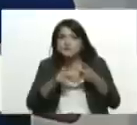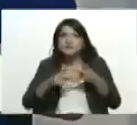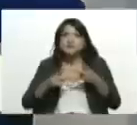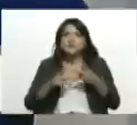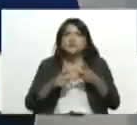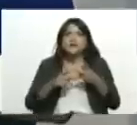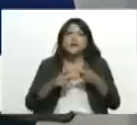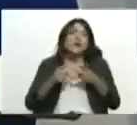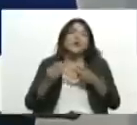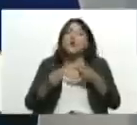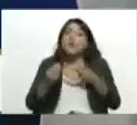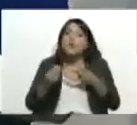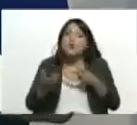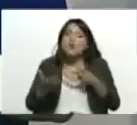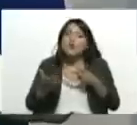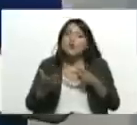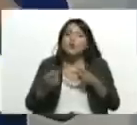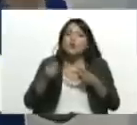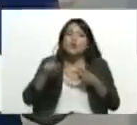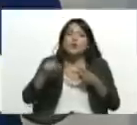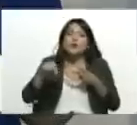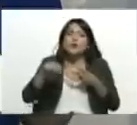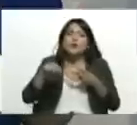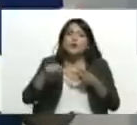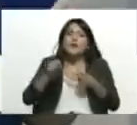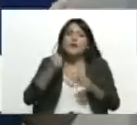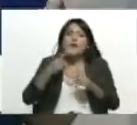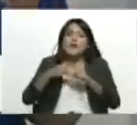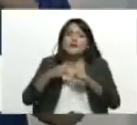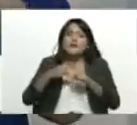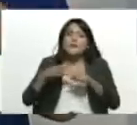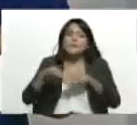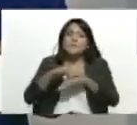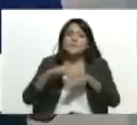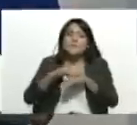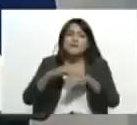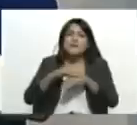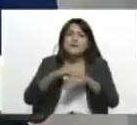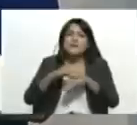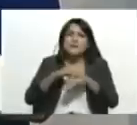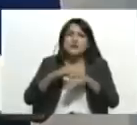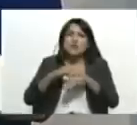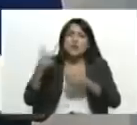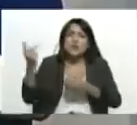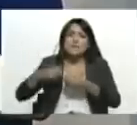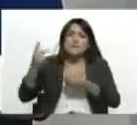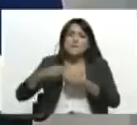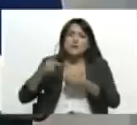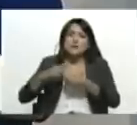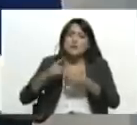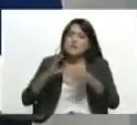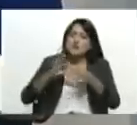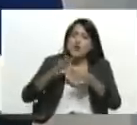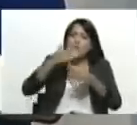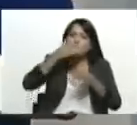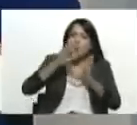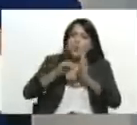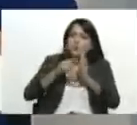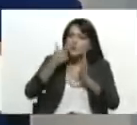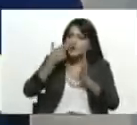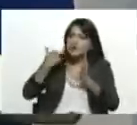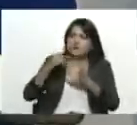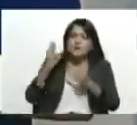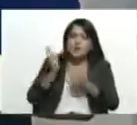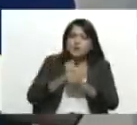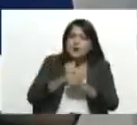tratando o cómo se está llevando el tema de El exministro de petróleo con estas tramas de corrupción que Se realizaron recientemente